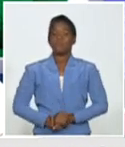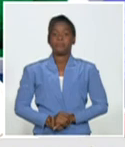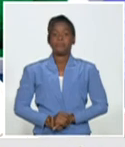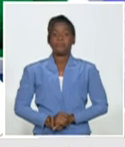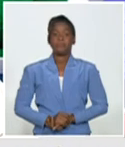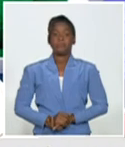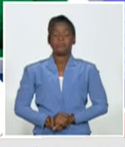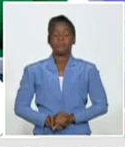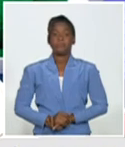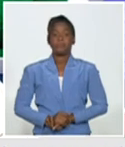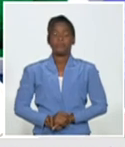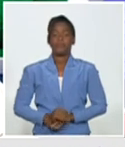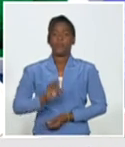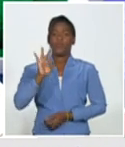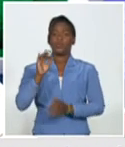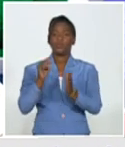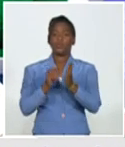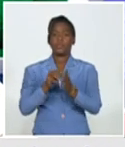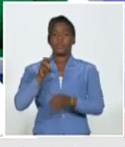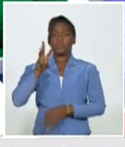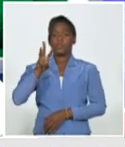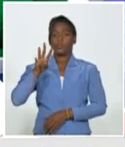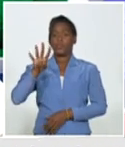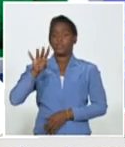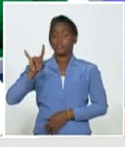esos 8.349,